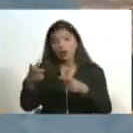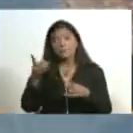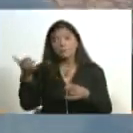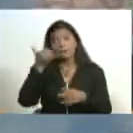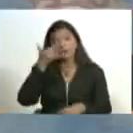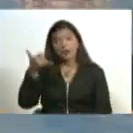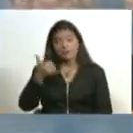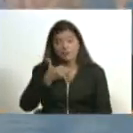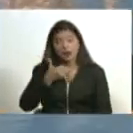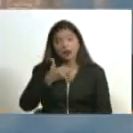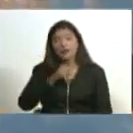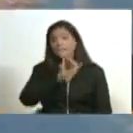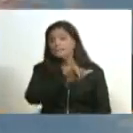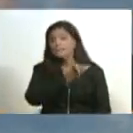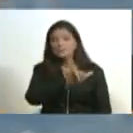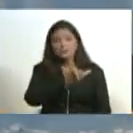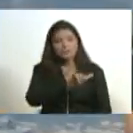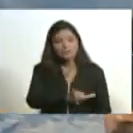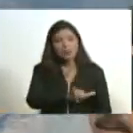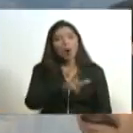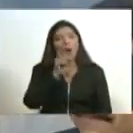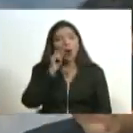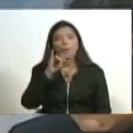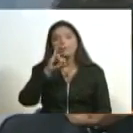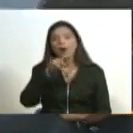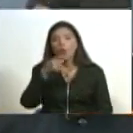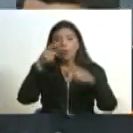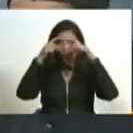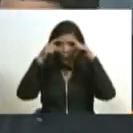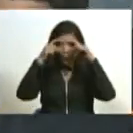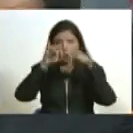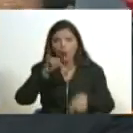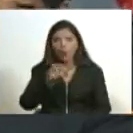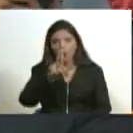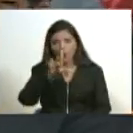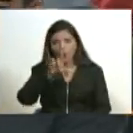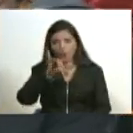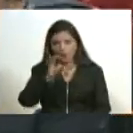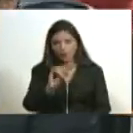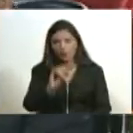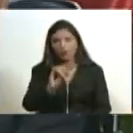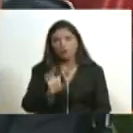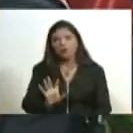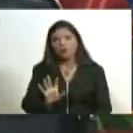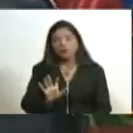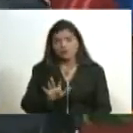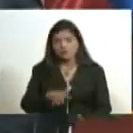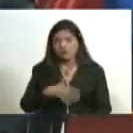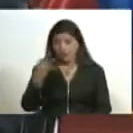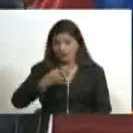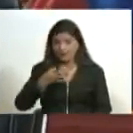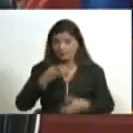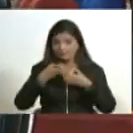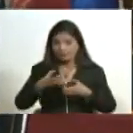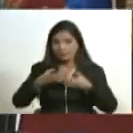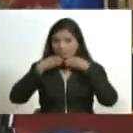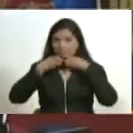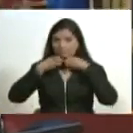propio ismismisísimo Julio Borges, si él tuviera bien puestas las que hay que tener